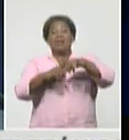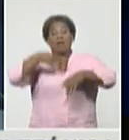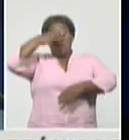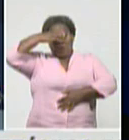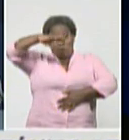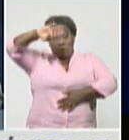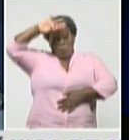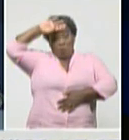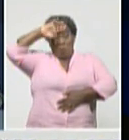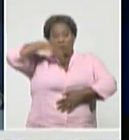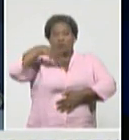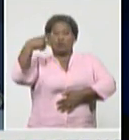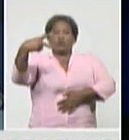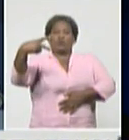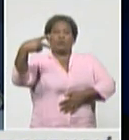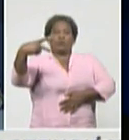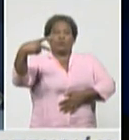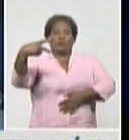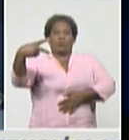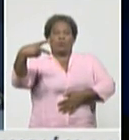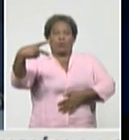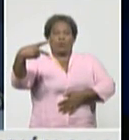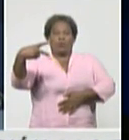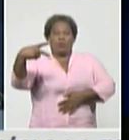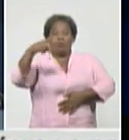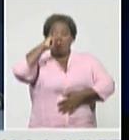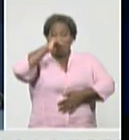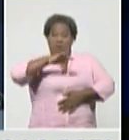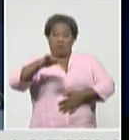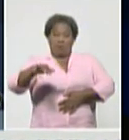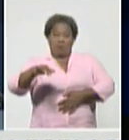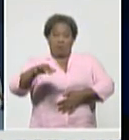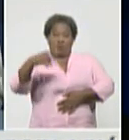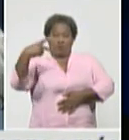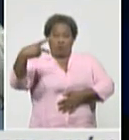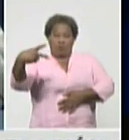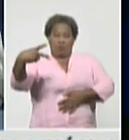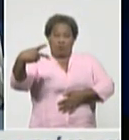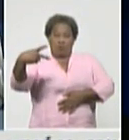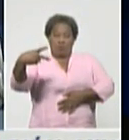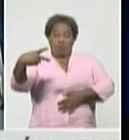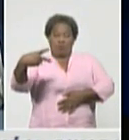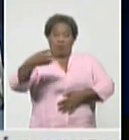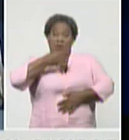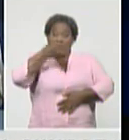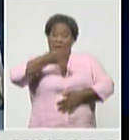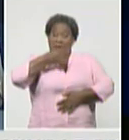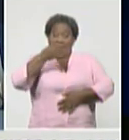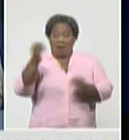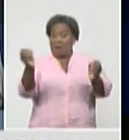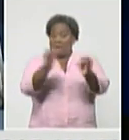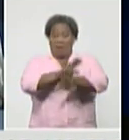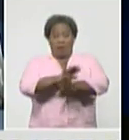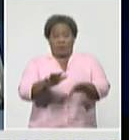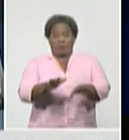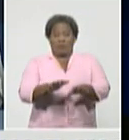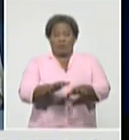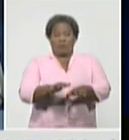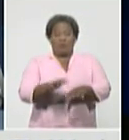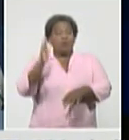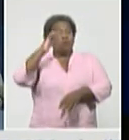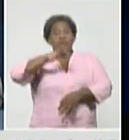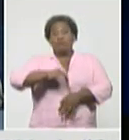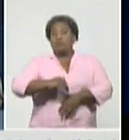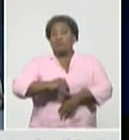2 casos, en los cuales además tenemos que dejarlo claro, no se ha logrado mediante